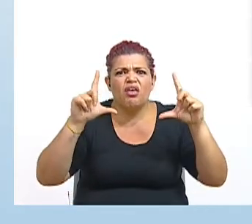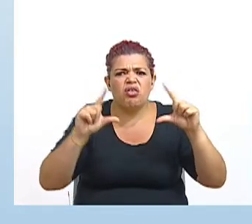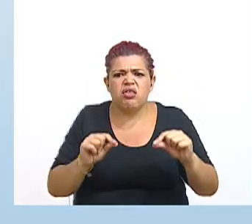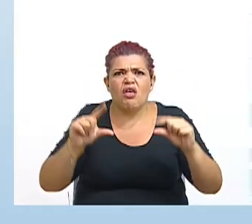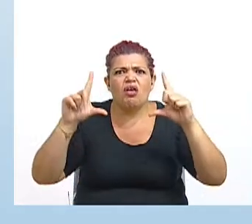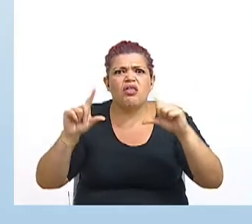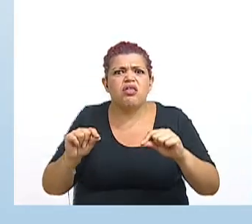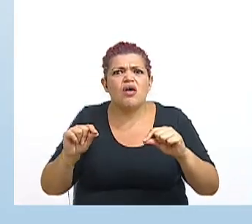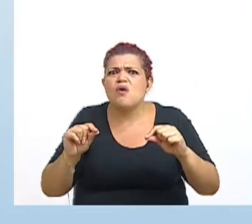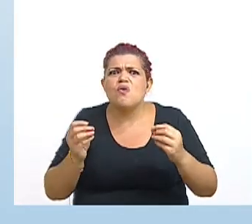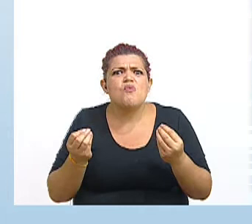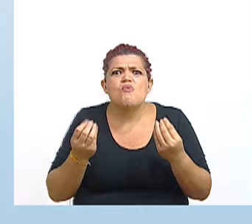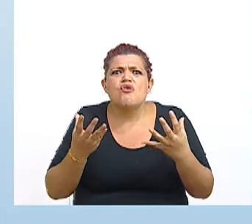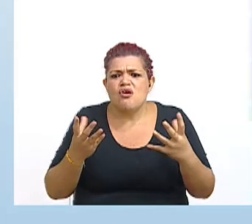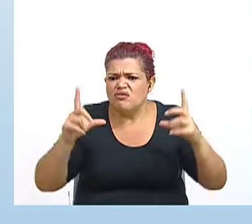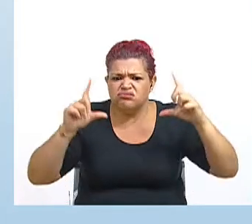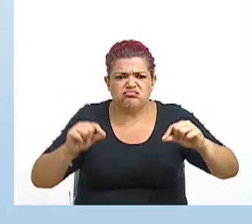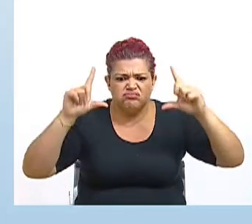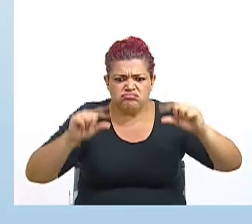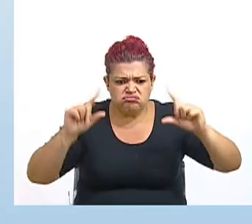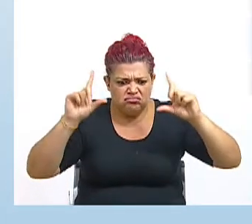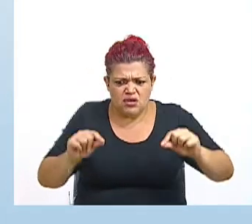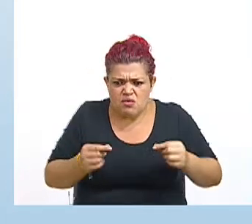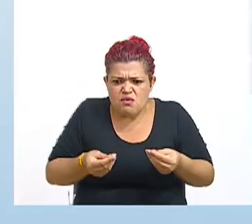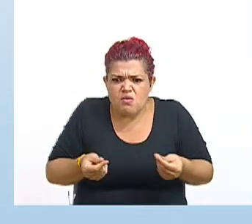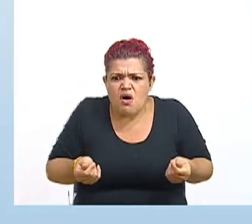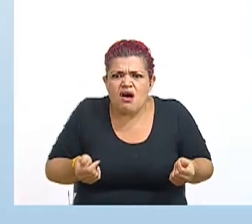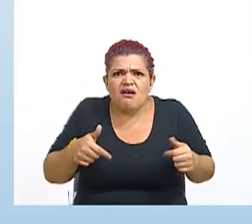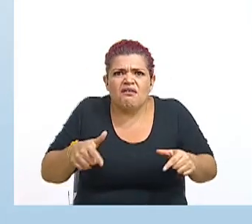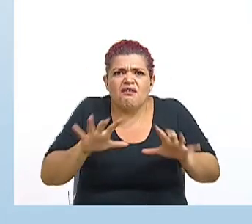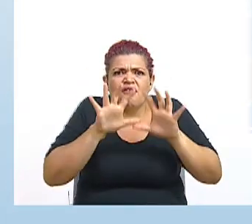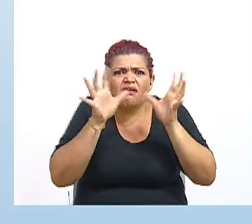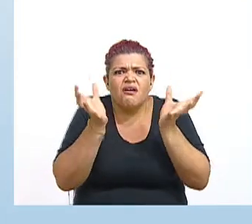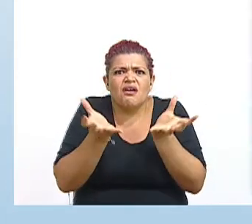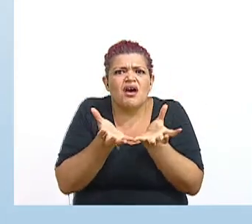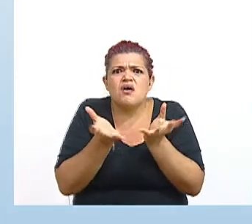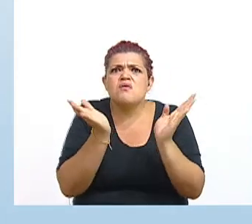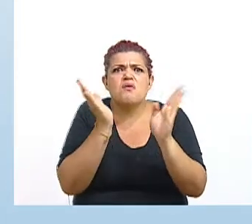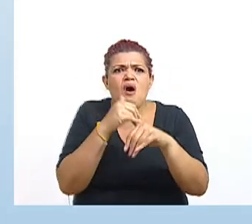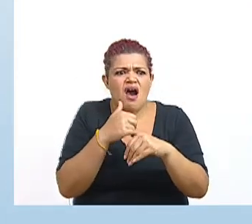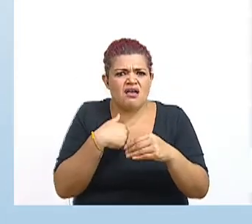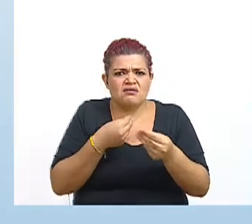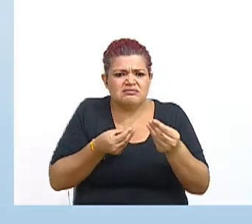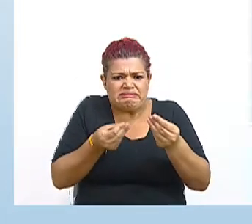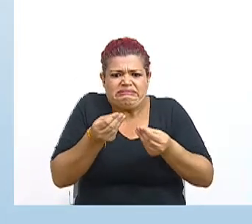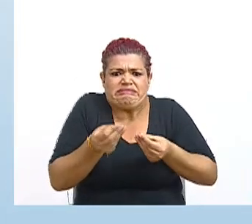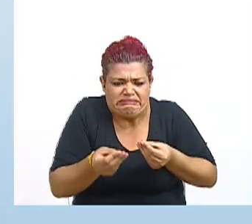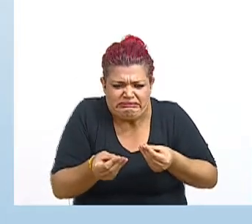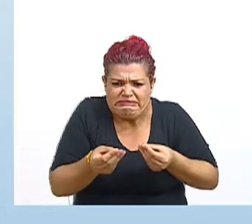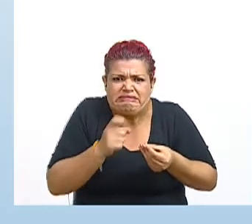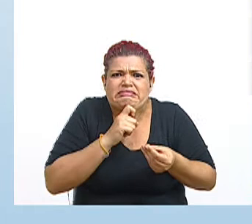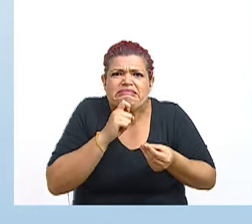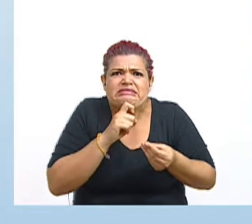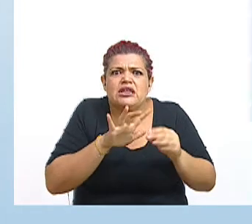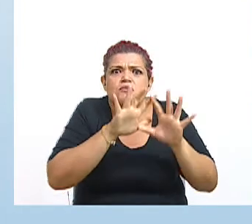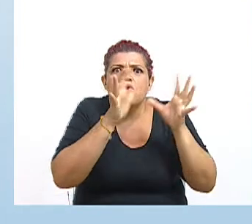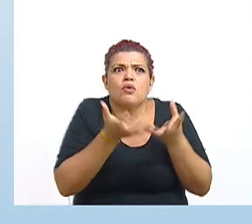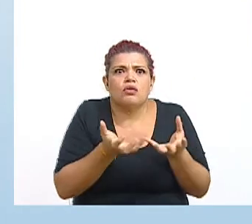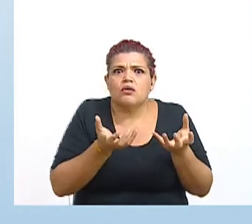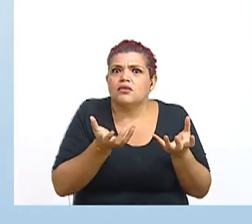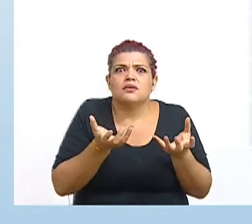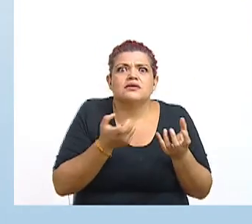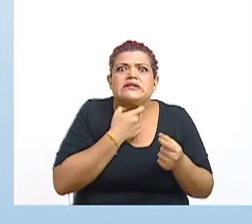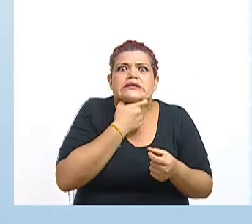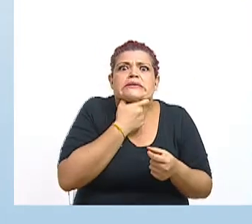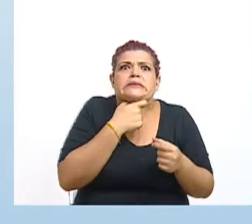muy superior a la biocapacidad que tiene el planeta para abastecerse de recursos. Eso a nivel mundial. En